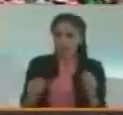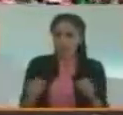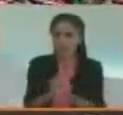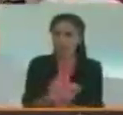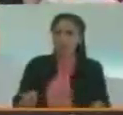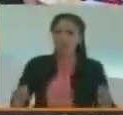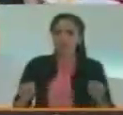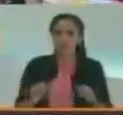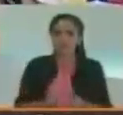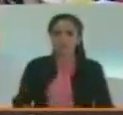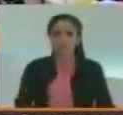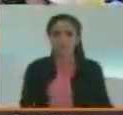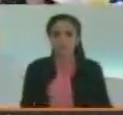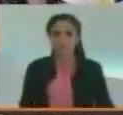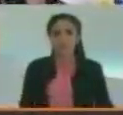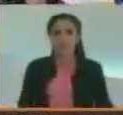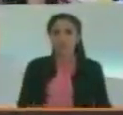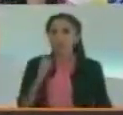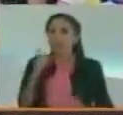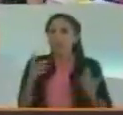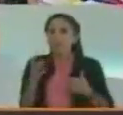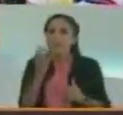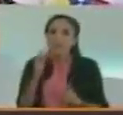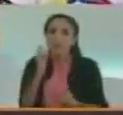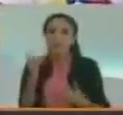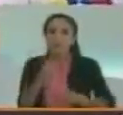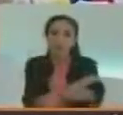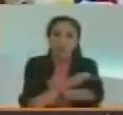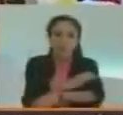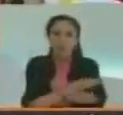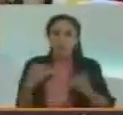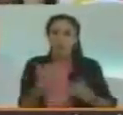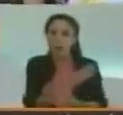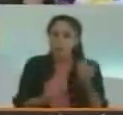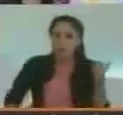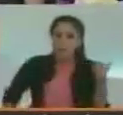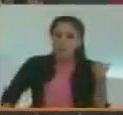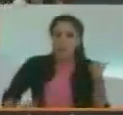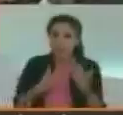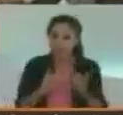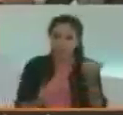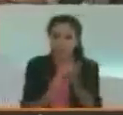Si un oligarca fuera presidente de Venezuela, apoyaría a la clase obrera.